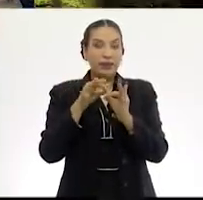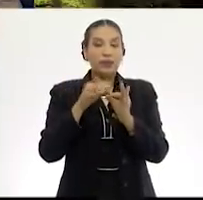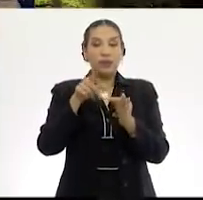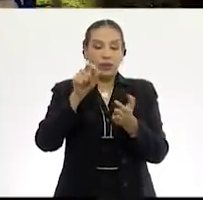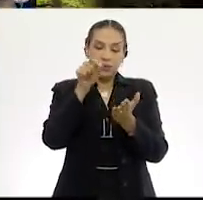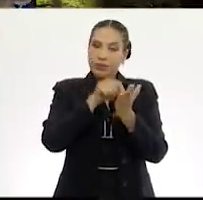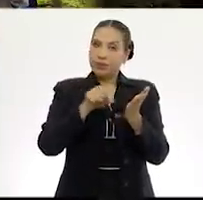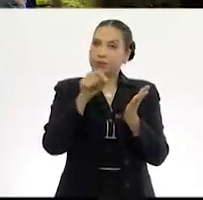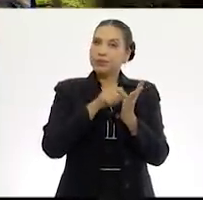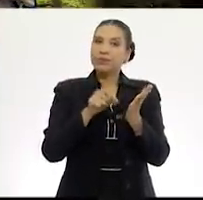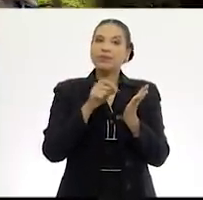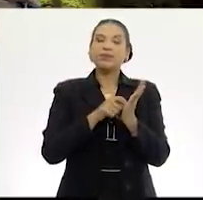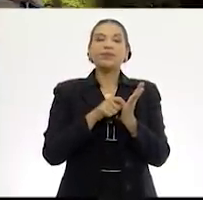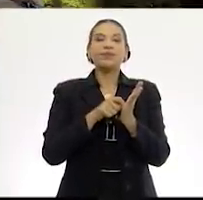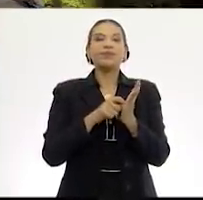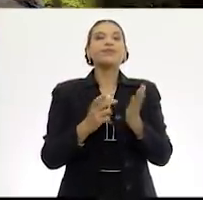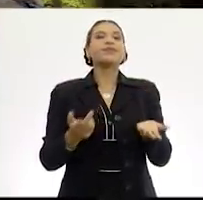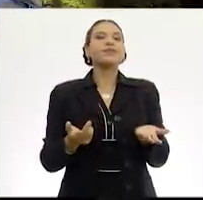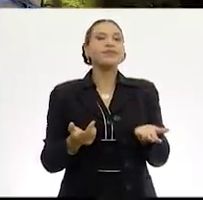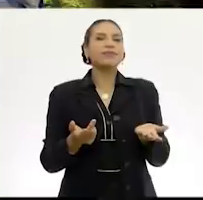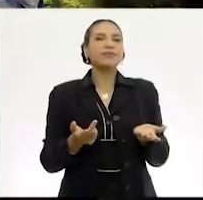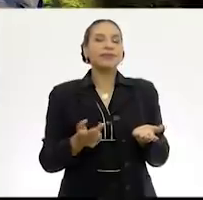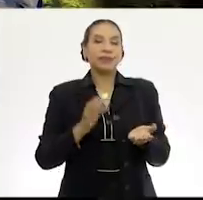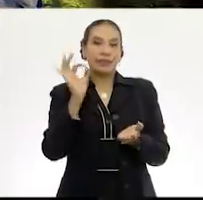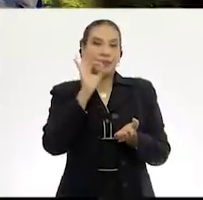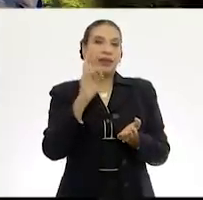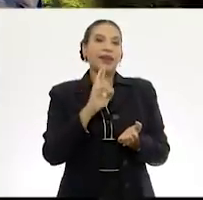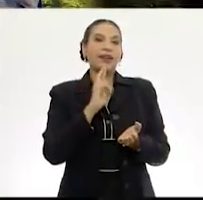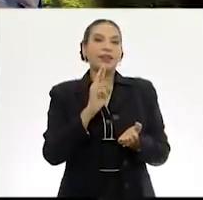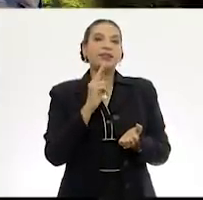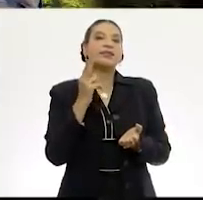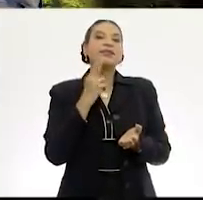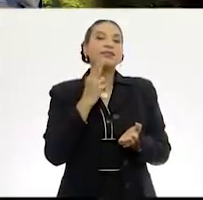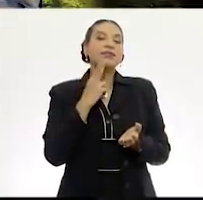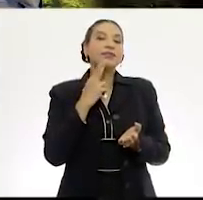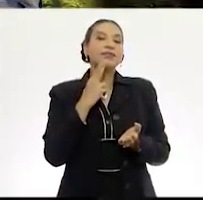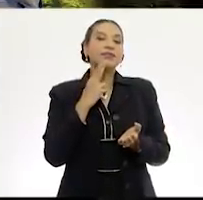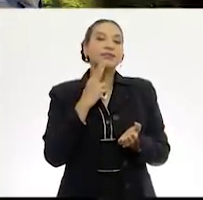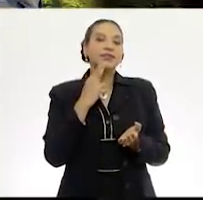vayas anotando, Ton. Sí. Pues a lo mejor la respuesta te puede servir. Mira,